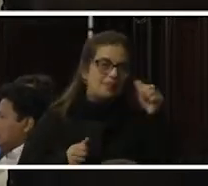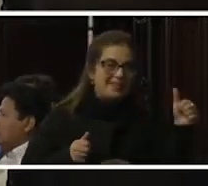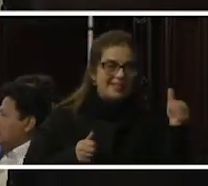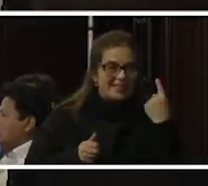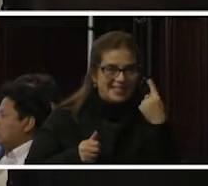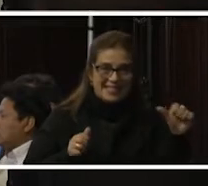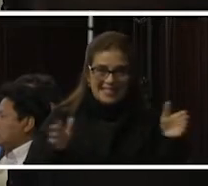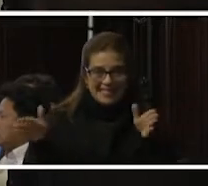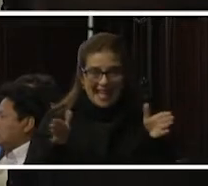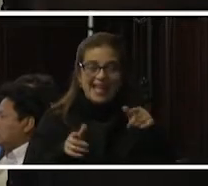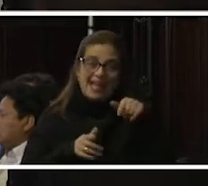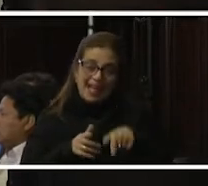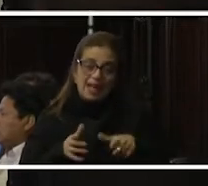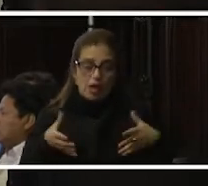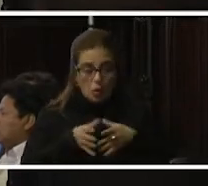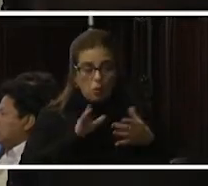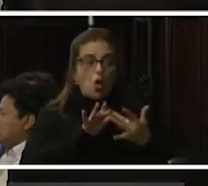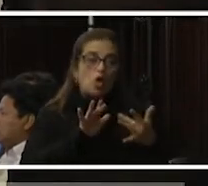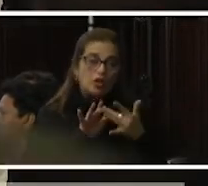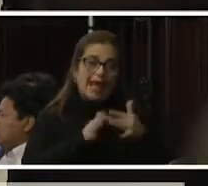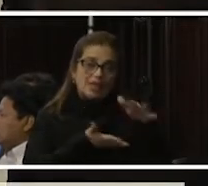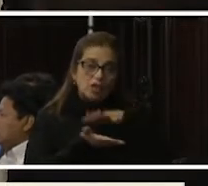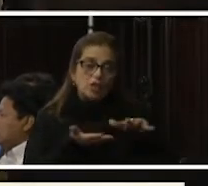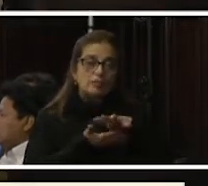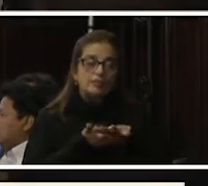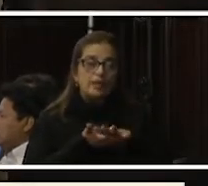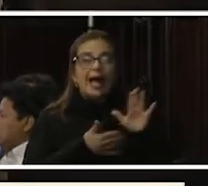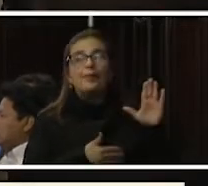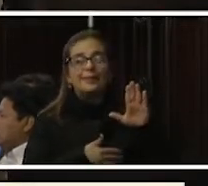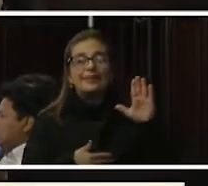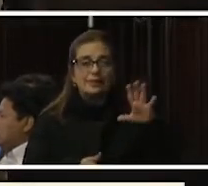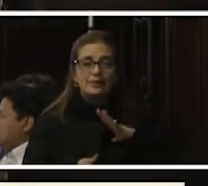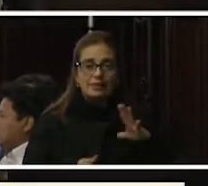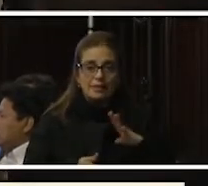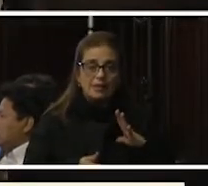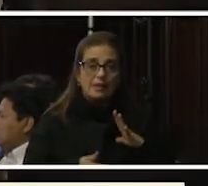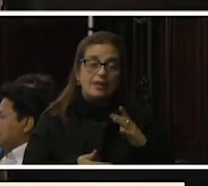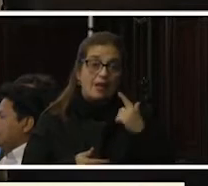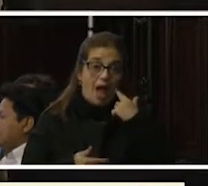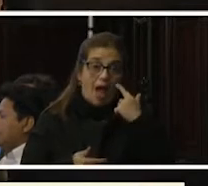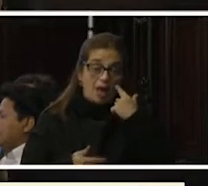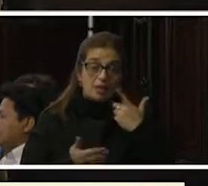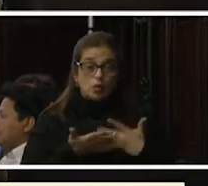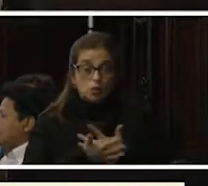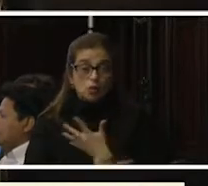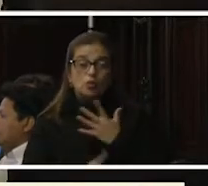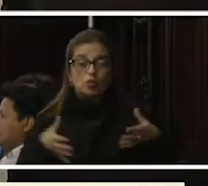el pueblo en contacto inicial con Guarani. Las amenazas enfrentan esos